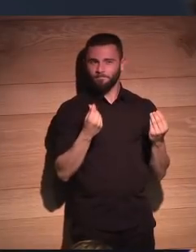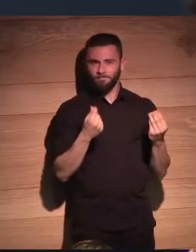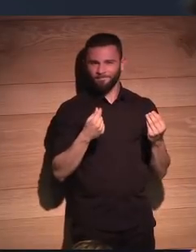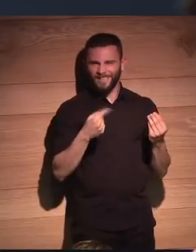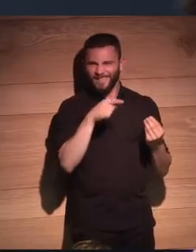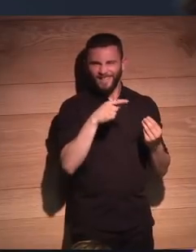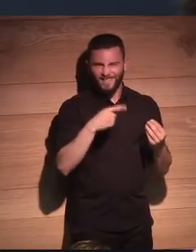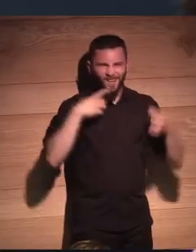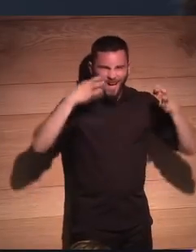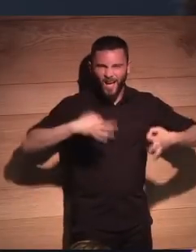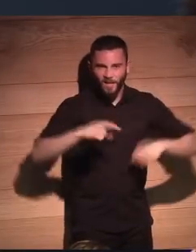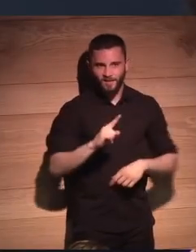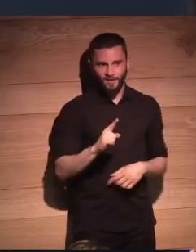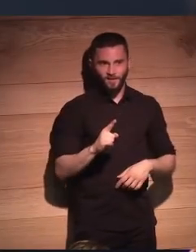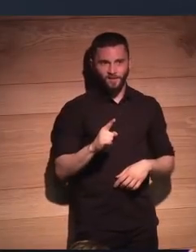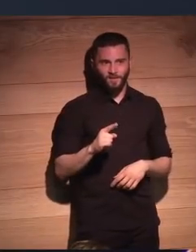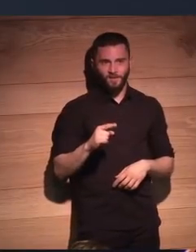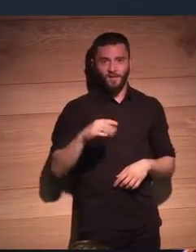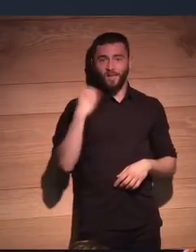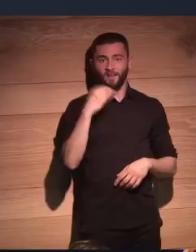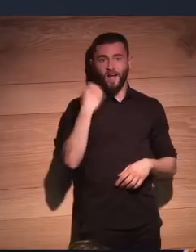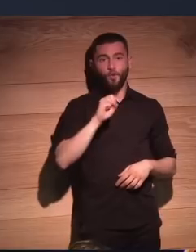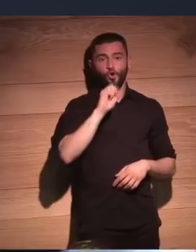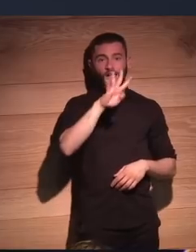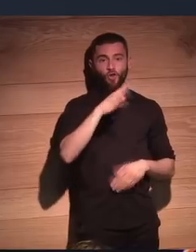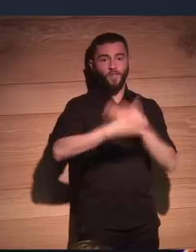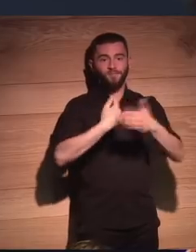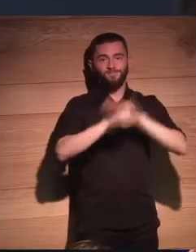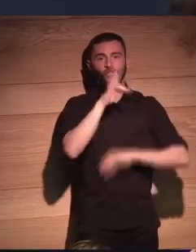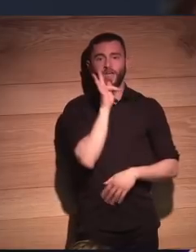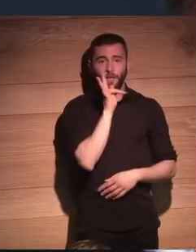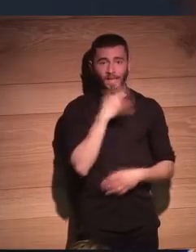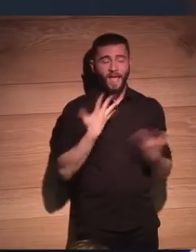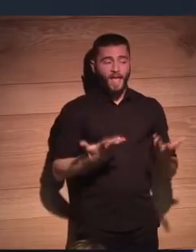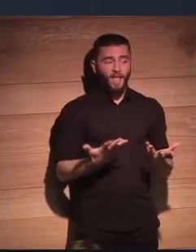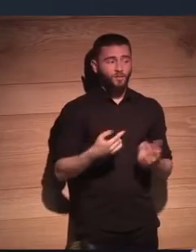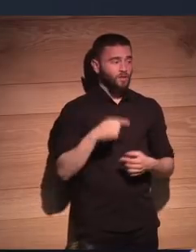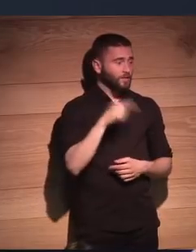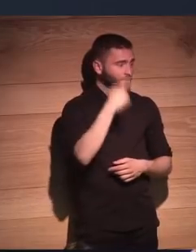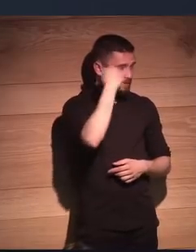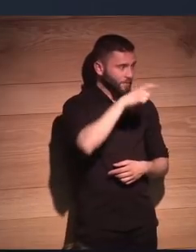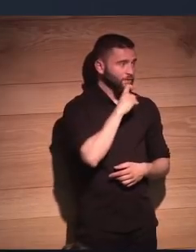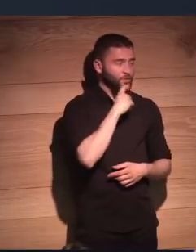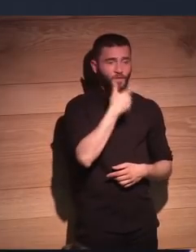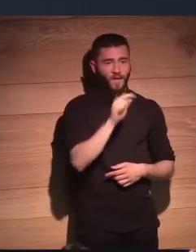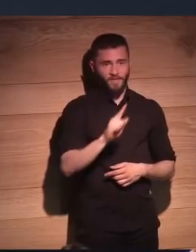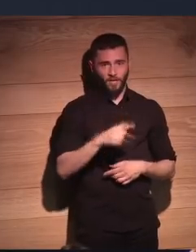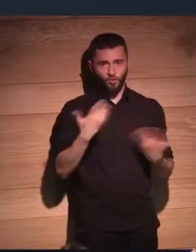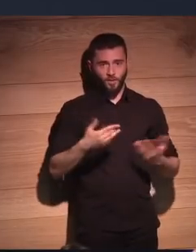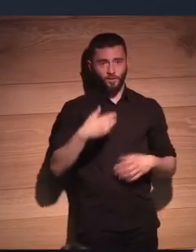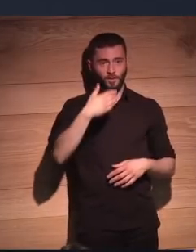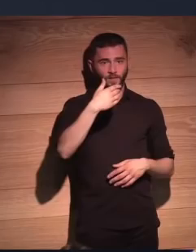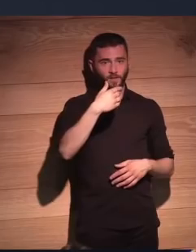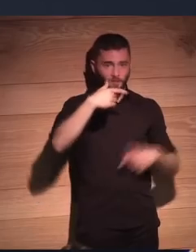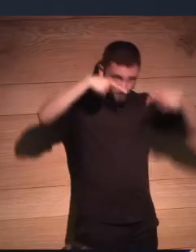son auténticas. Pero lo del carbono 14 todavía no está desarrollado, entonces no es fácil saber cómo es. Entonces, Batman y Robin deciden que la